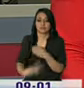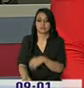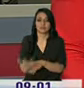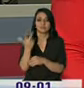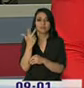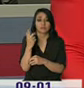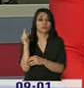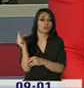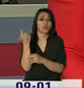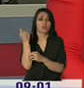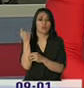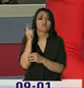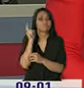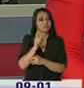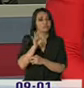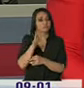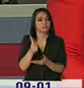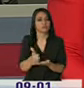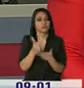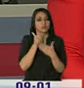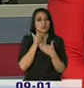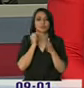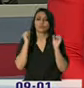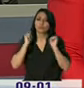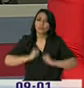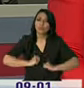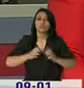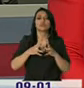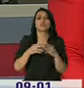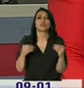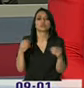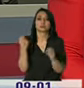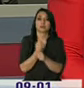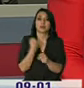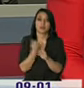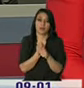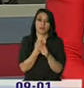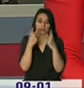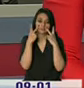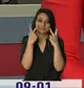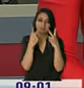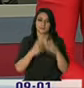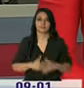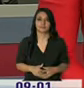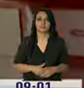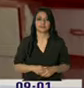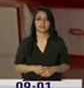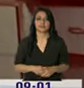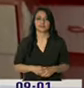sola y necesita de nuestra ayuda para poder encontrar un trabajo. Aquí su historia.